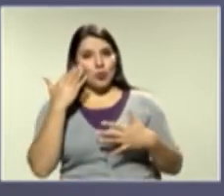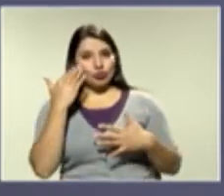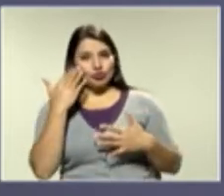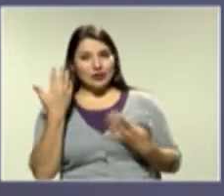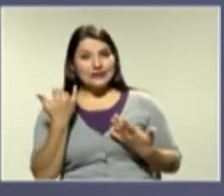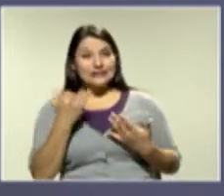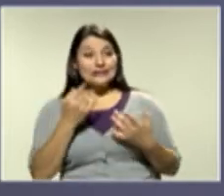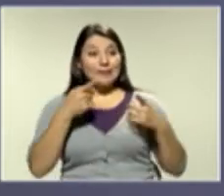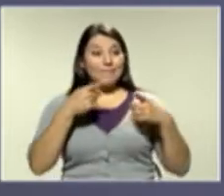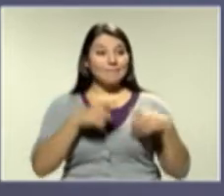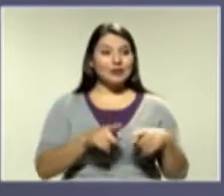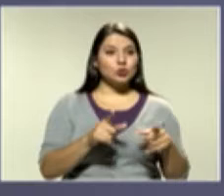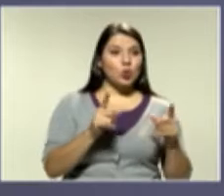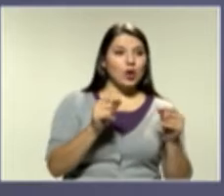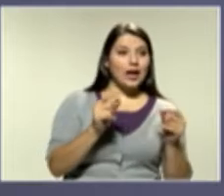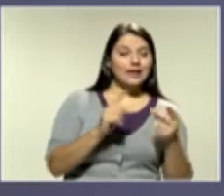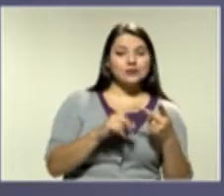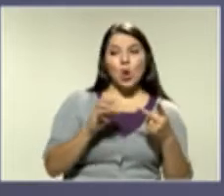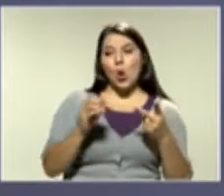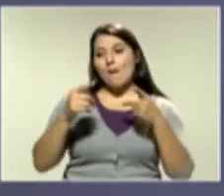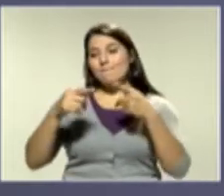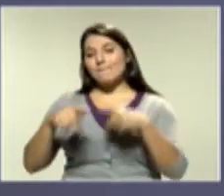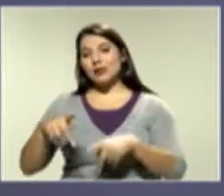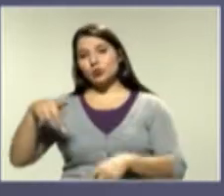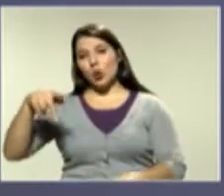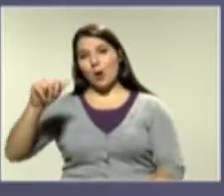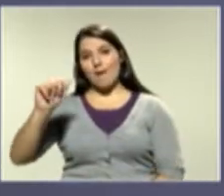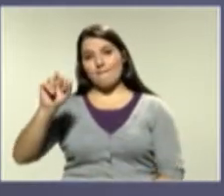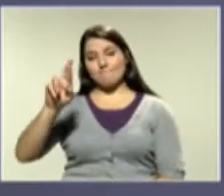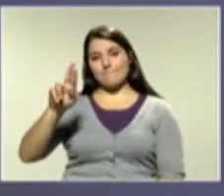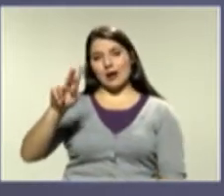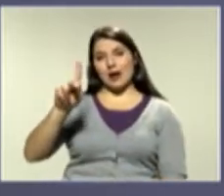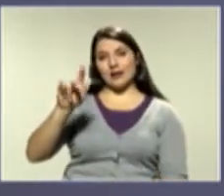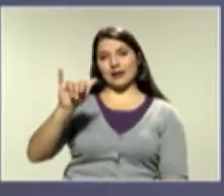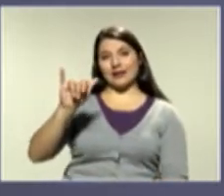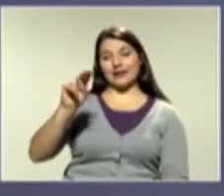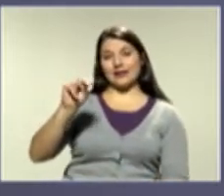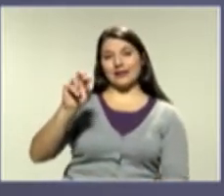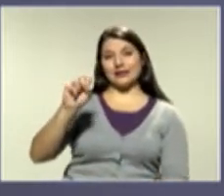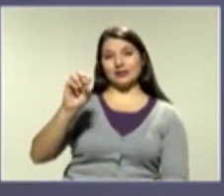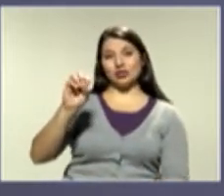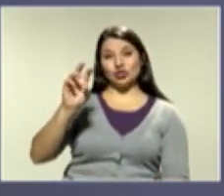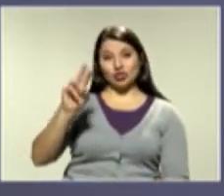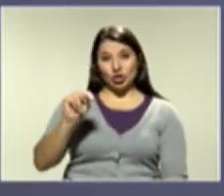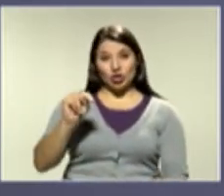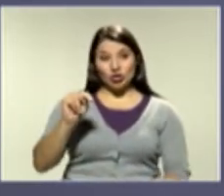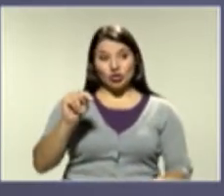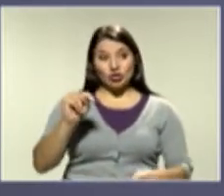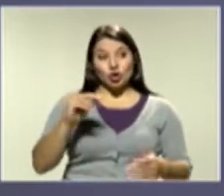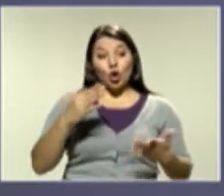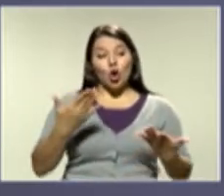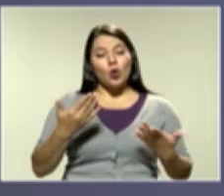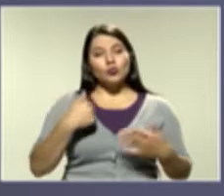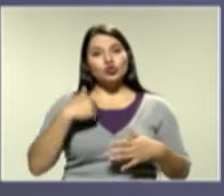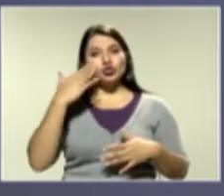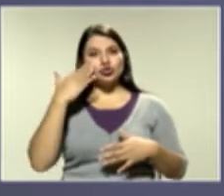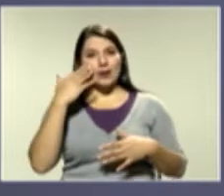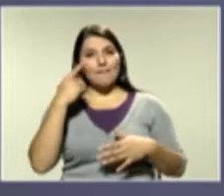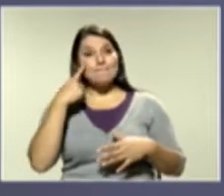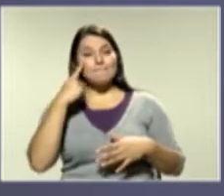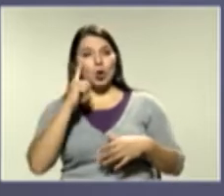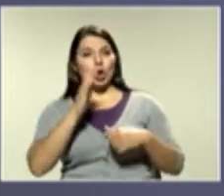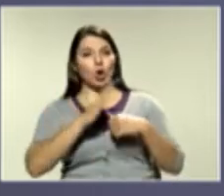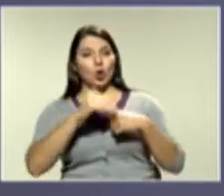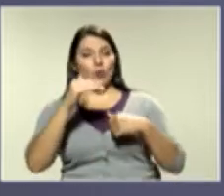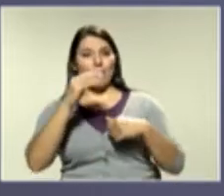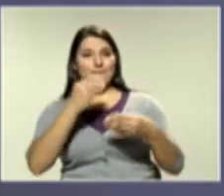un cáncer o un Parkinson fue la ingesta de un alimento con agroquímicos? ¿Cómo lo pruebo y además